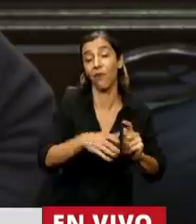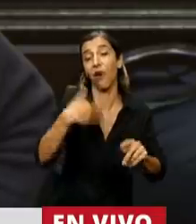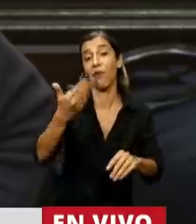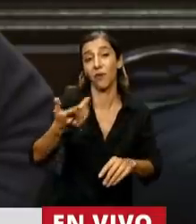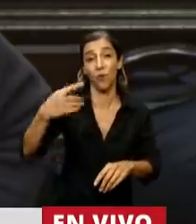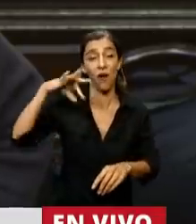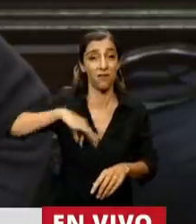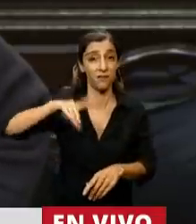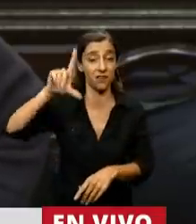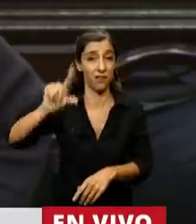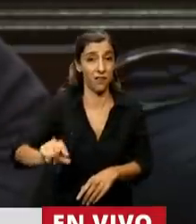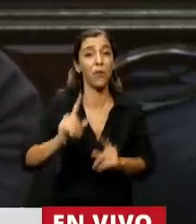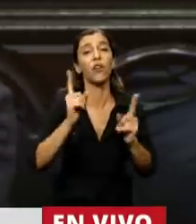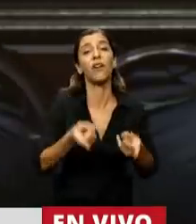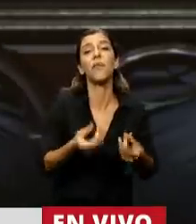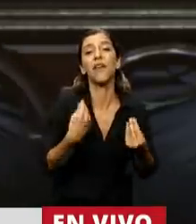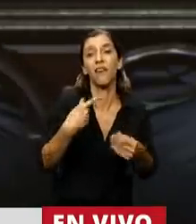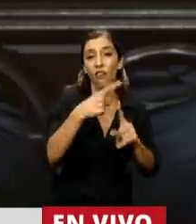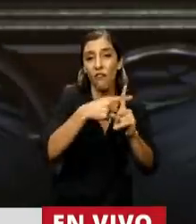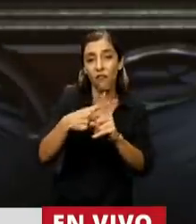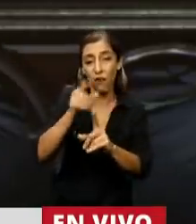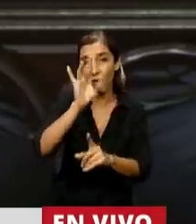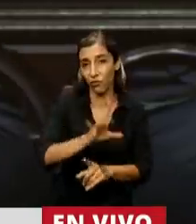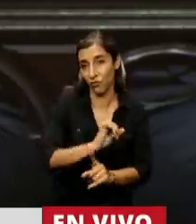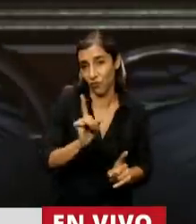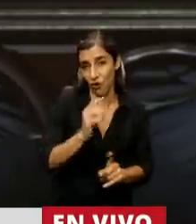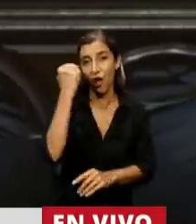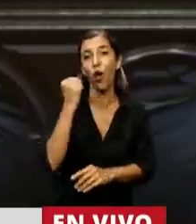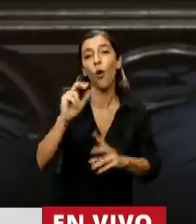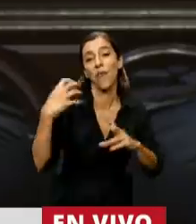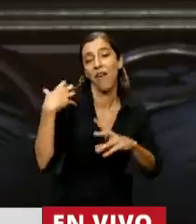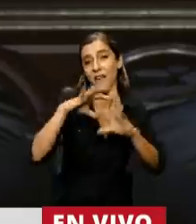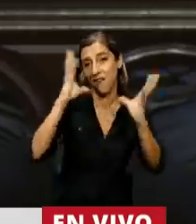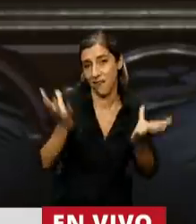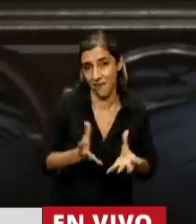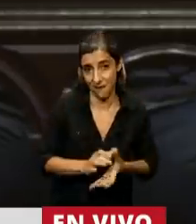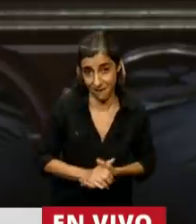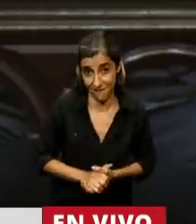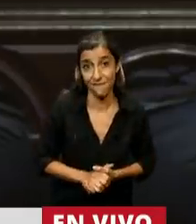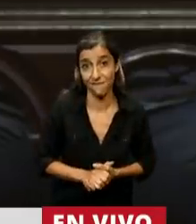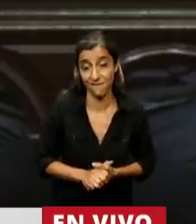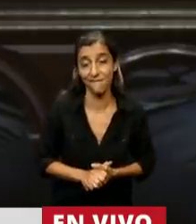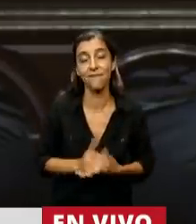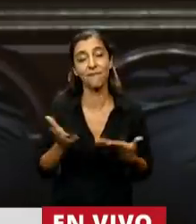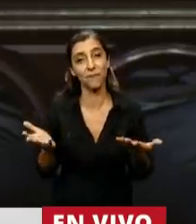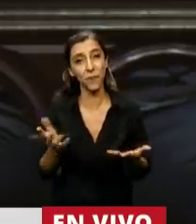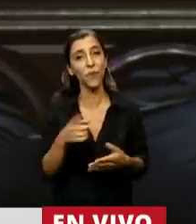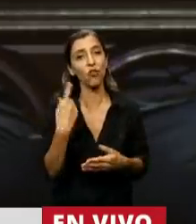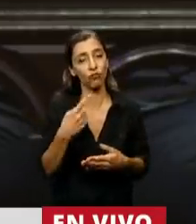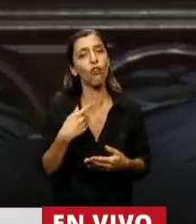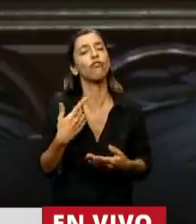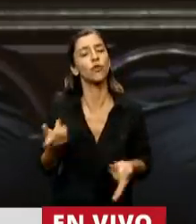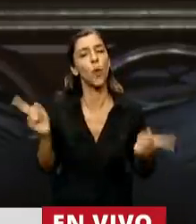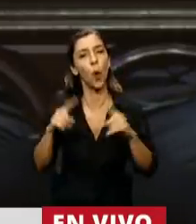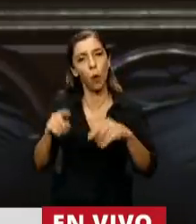la política general con la macro que se aplicó entonces creo que en ese sentido como bien